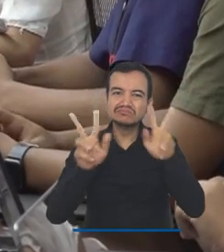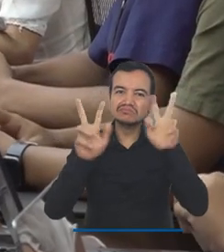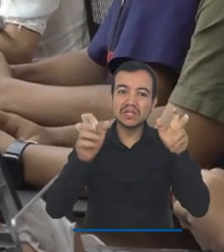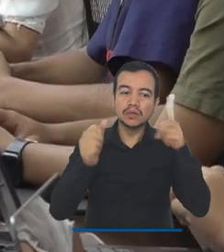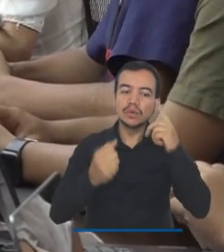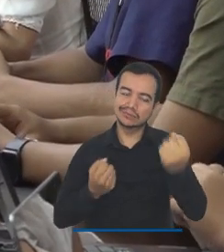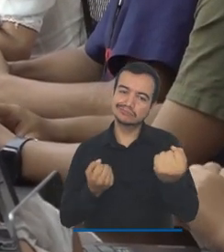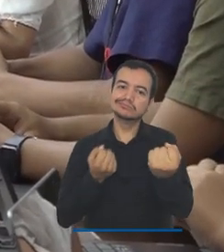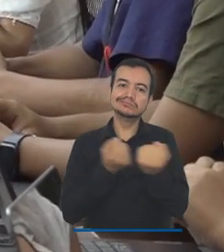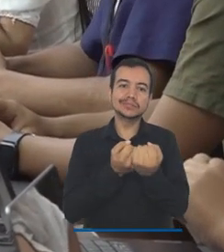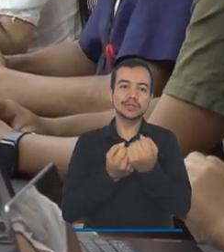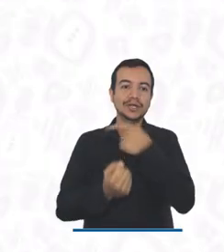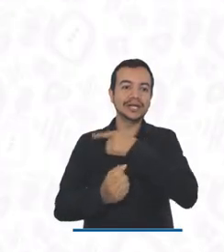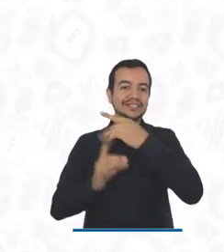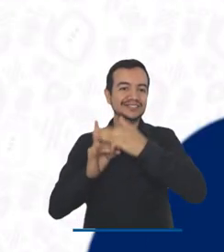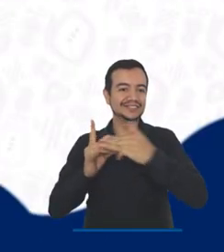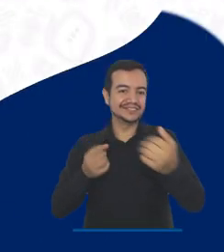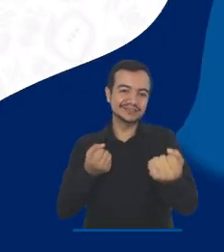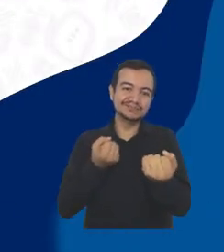se ejerce desde la institución.